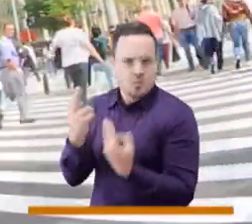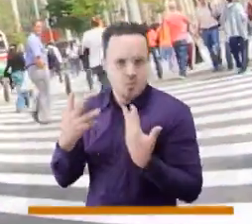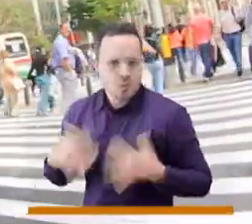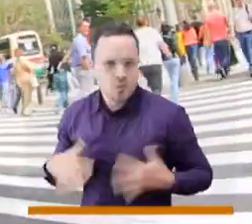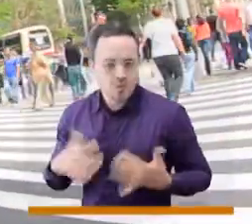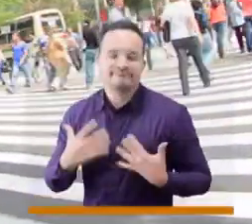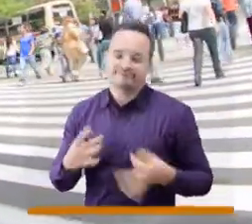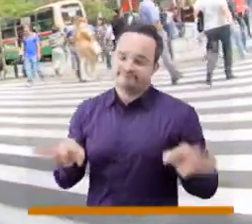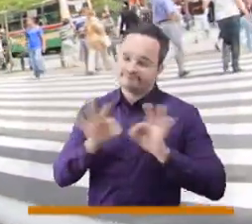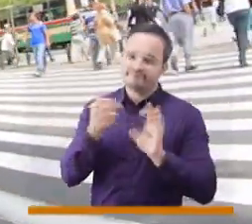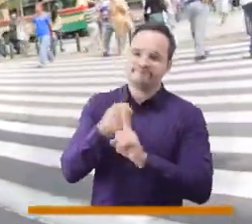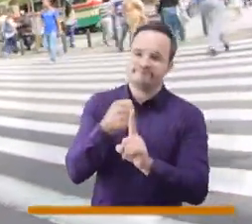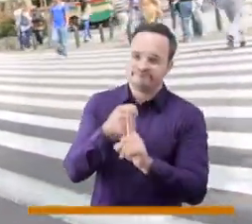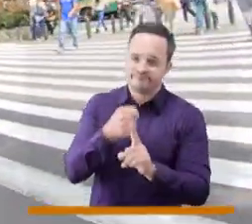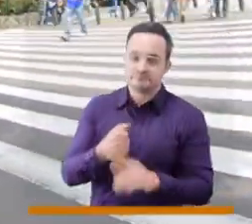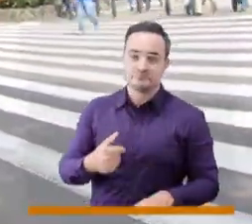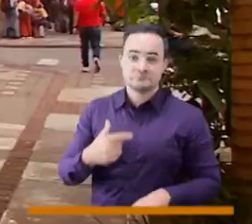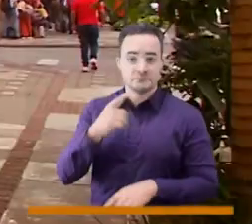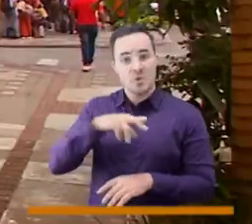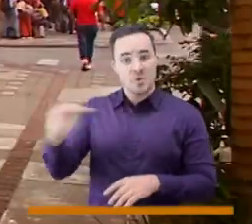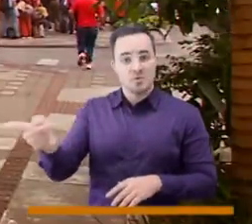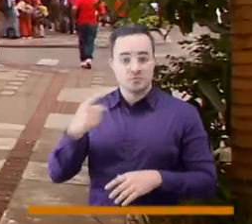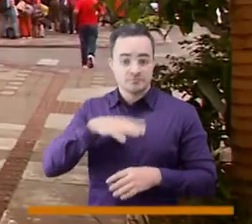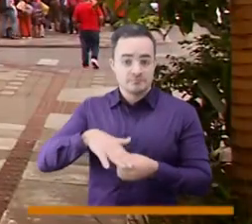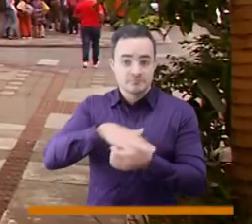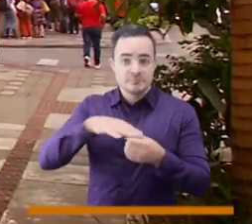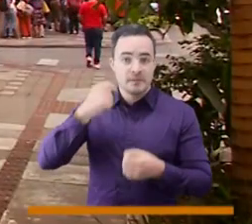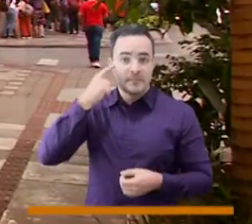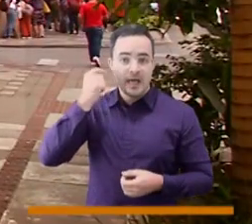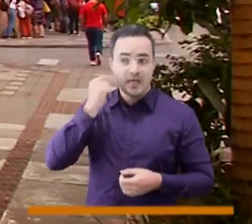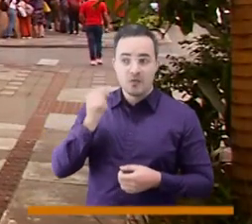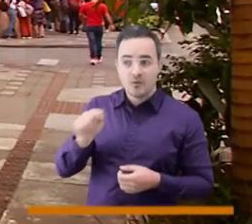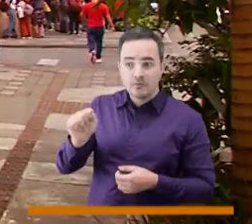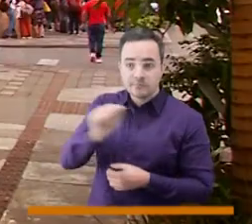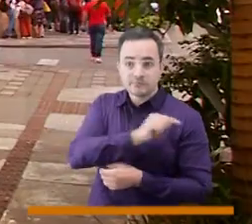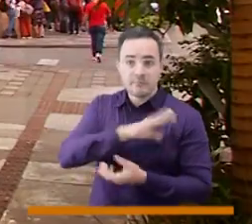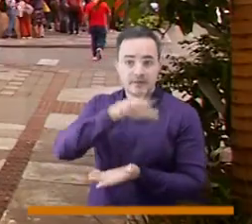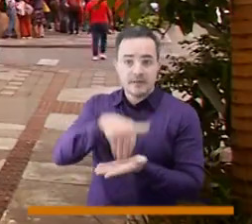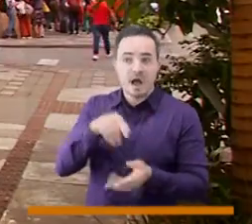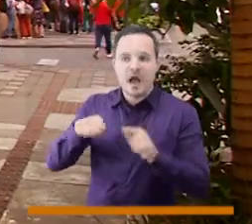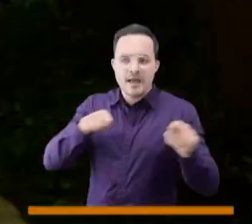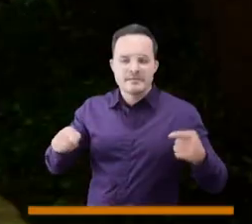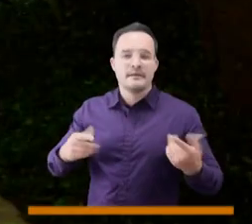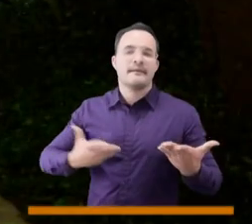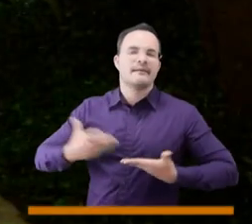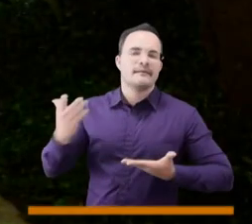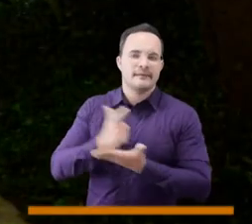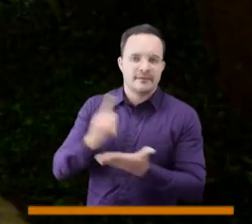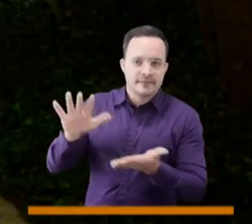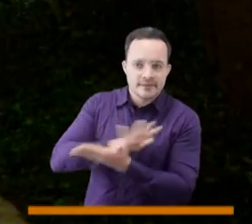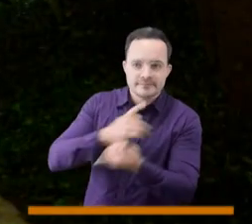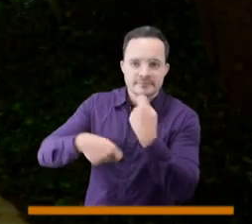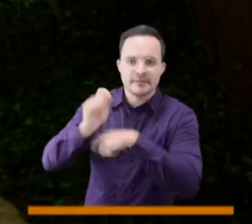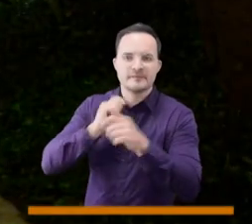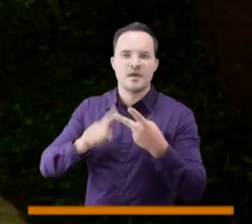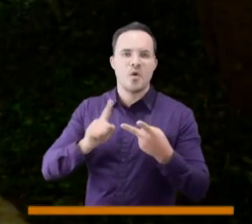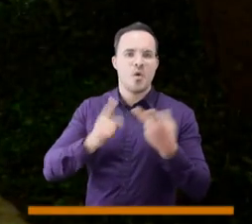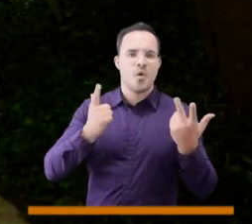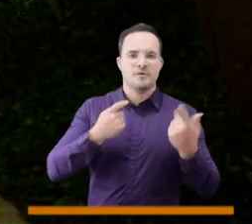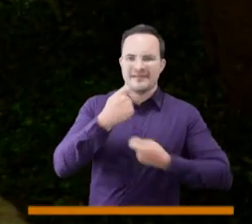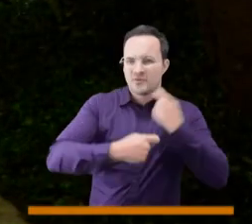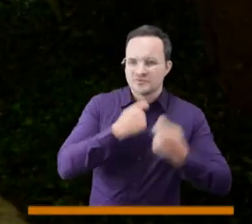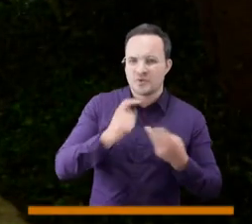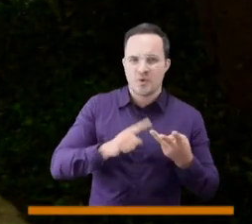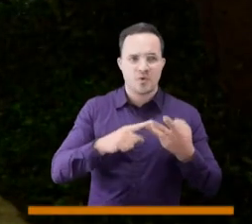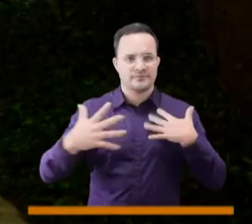digamos, por ejemplo, en Prado Centro, la librería, los teatros tengan condiciones para abrir sus negocios allí y cambiar la cara del centro,